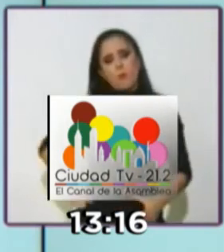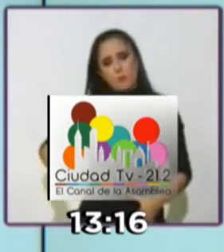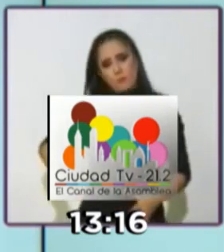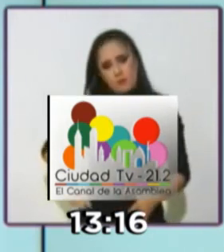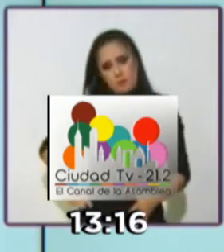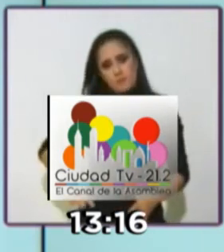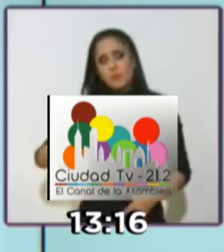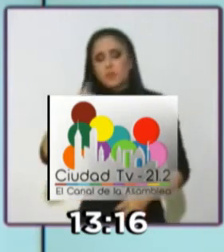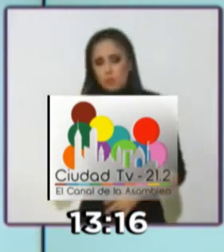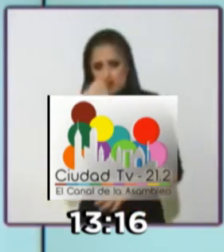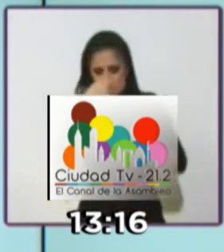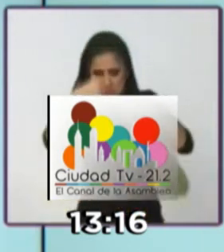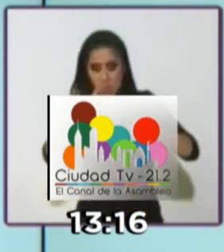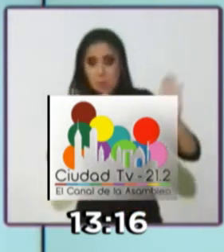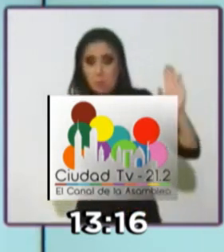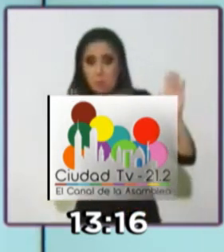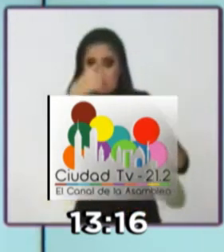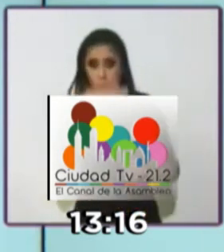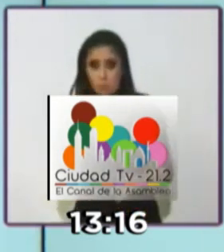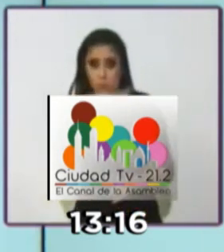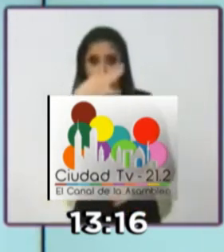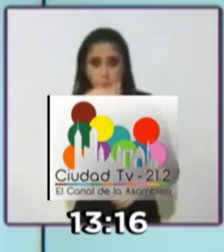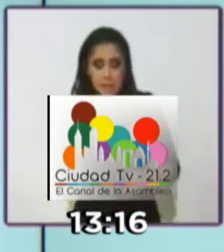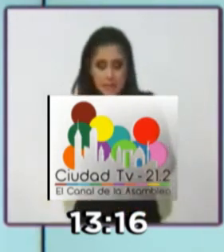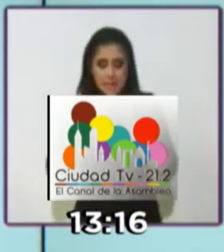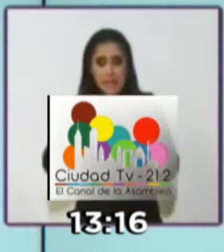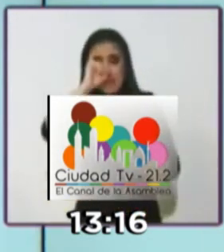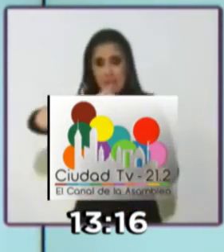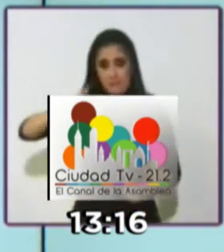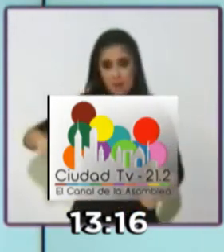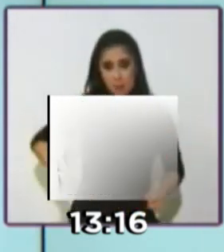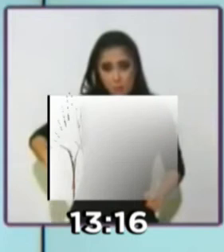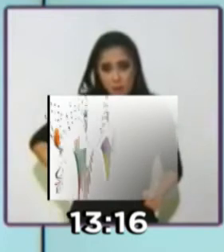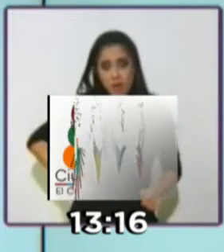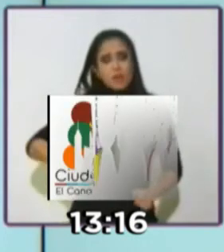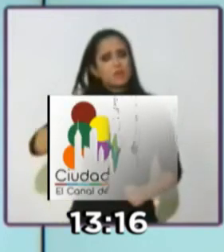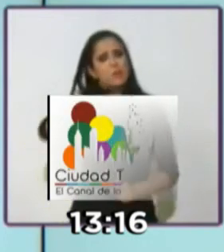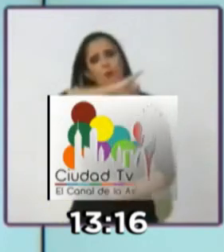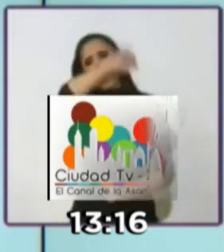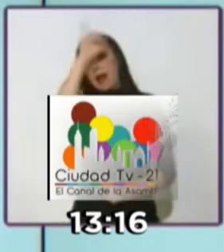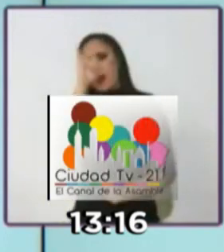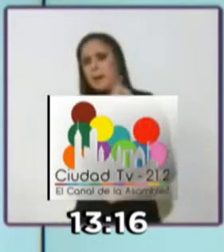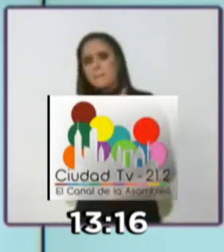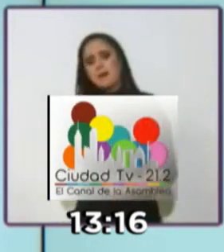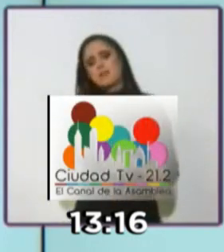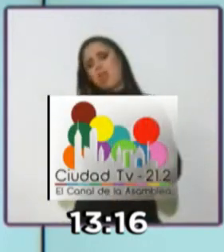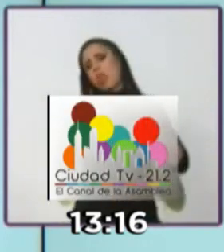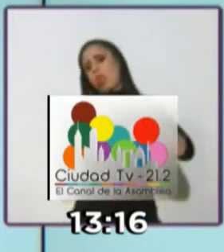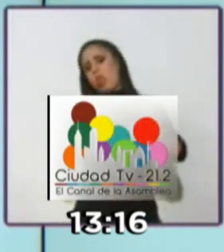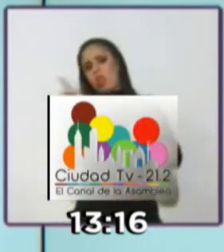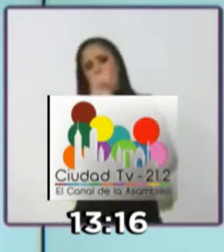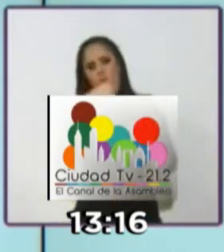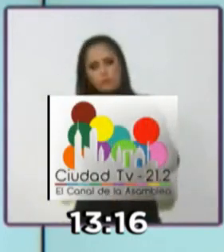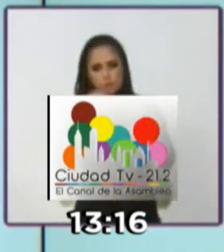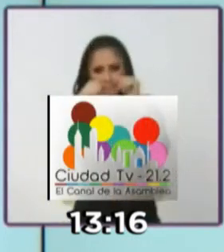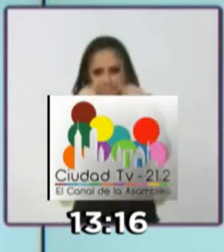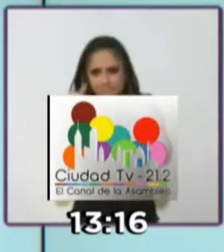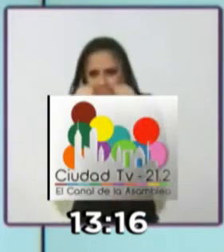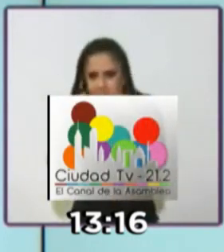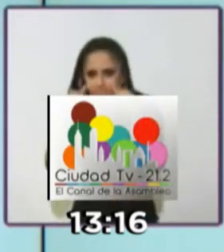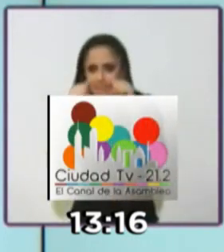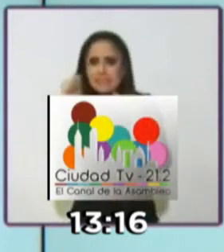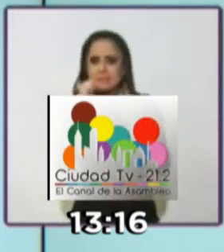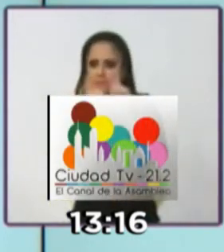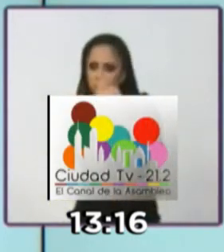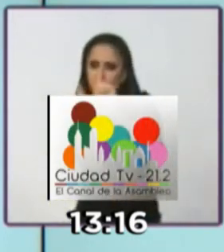te prometo que si me eliges como jefa de gobierno, jamás dejaré de escucharte. Jamás dejaré de estar contigo